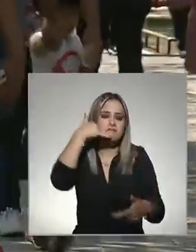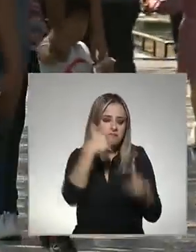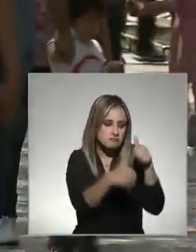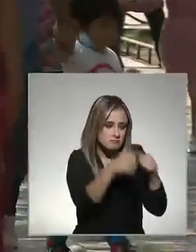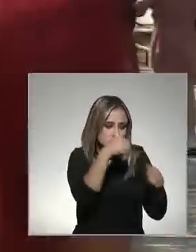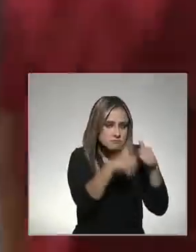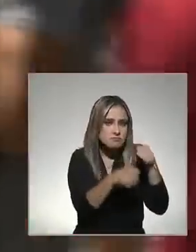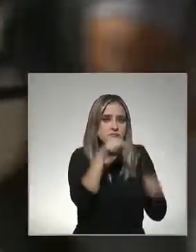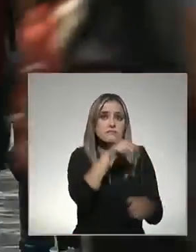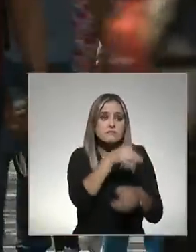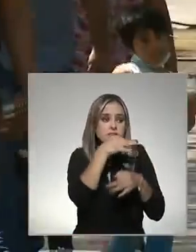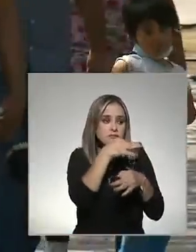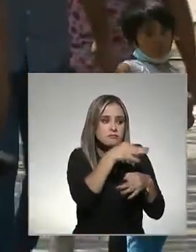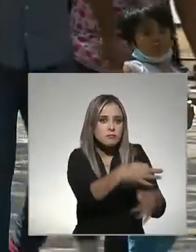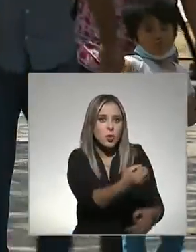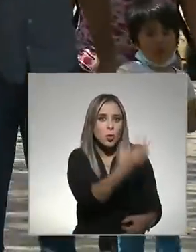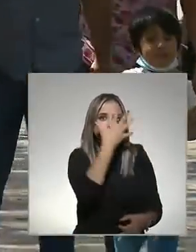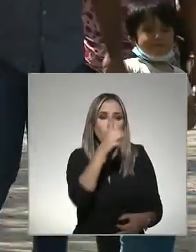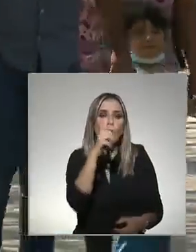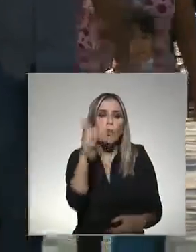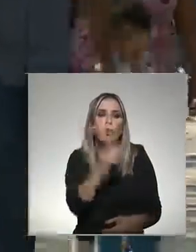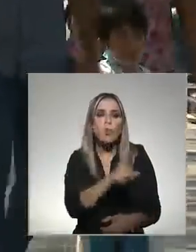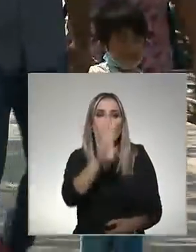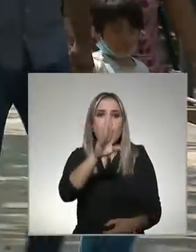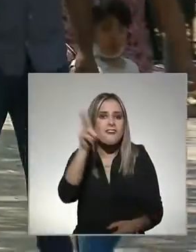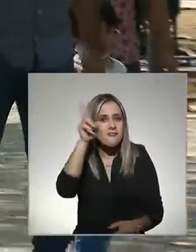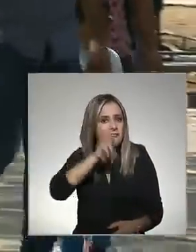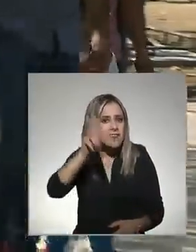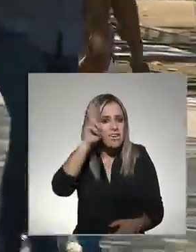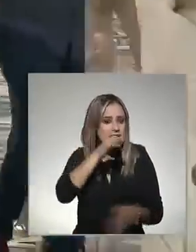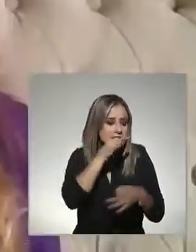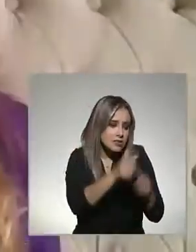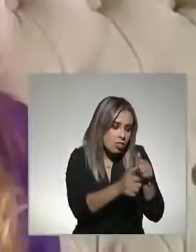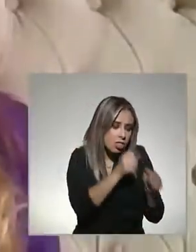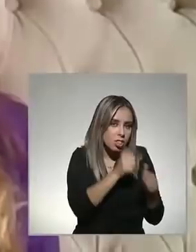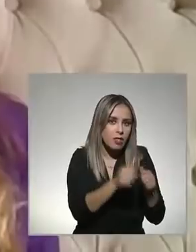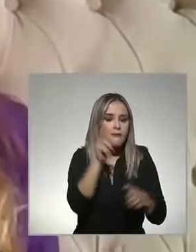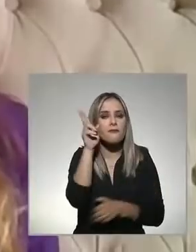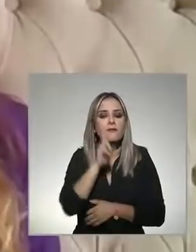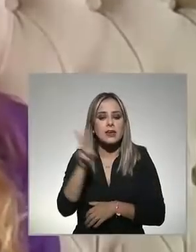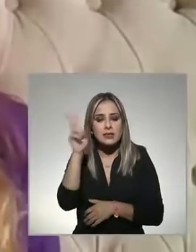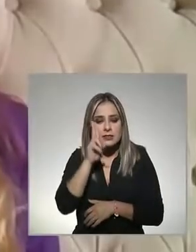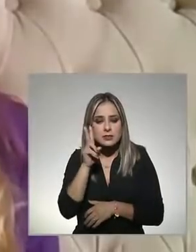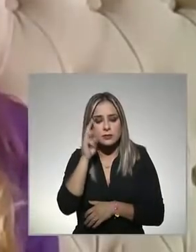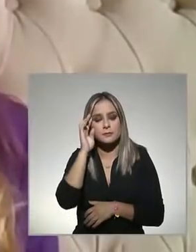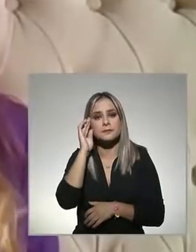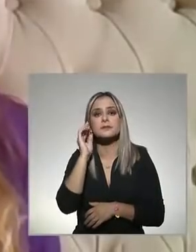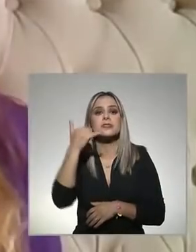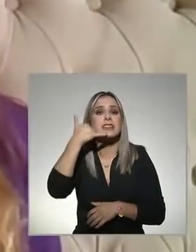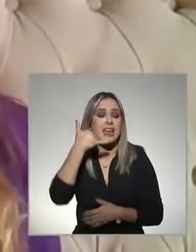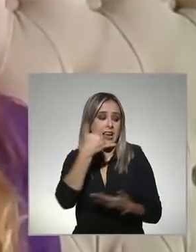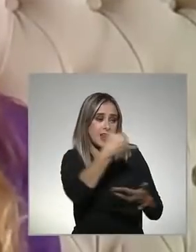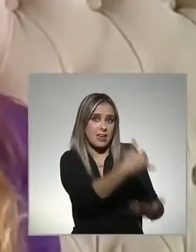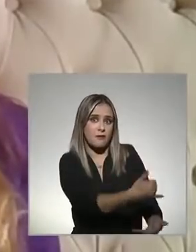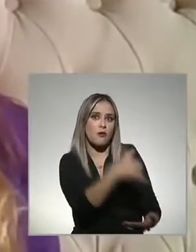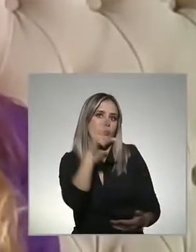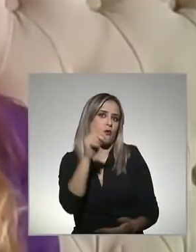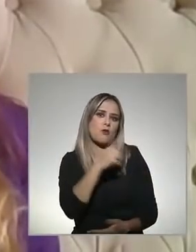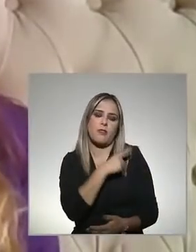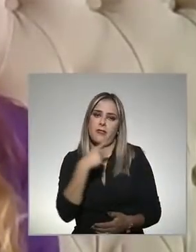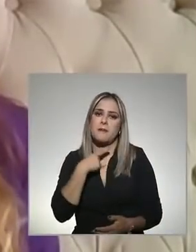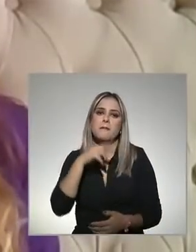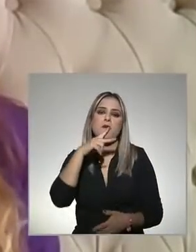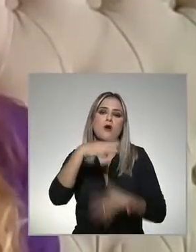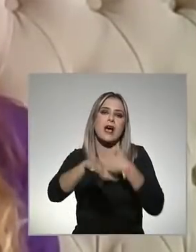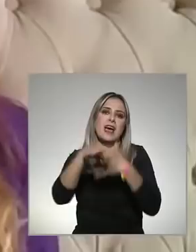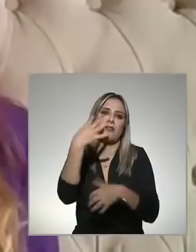ser adictivas. Yo no compraría el teléfono si no es hasta después de los 14 años, porque